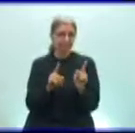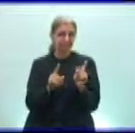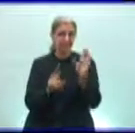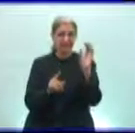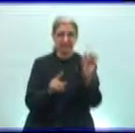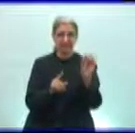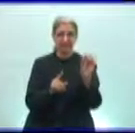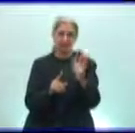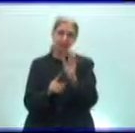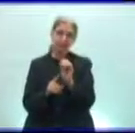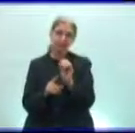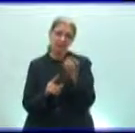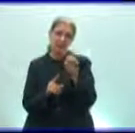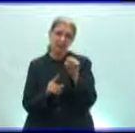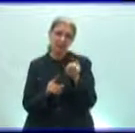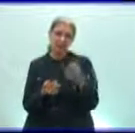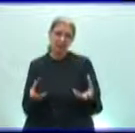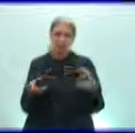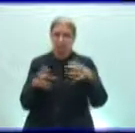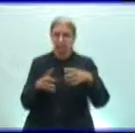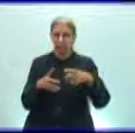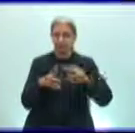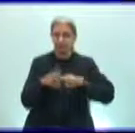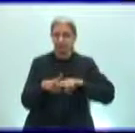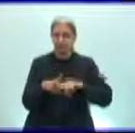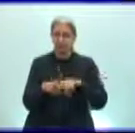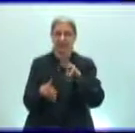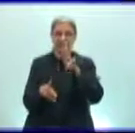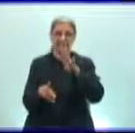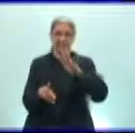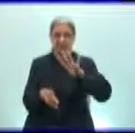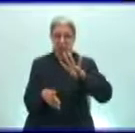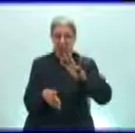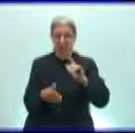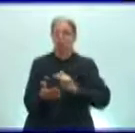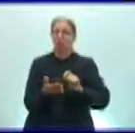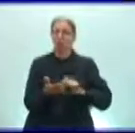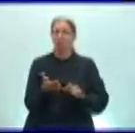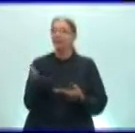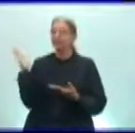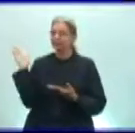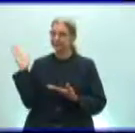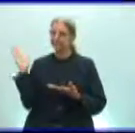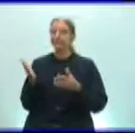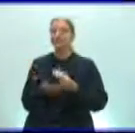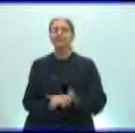conjunto solución de esa ecuación es 34. Les doy un breve tiempo para que puedan copiar.